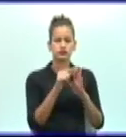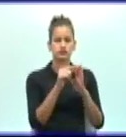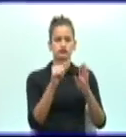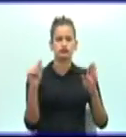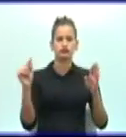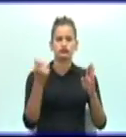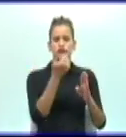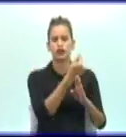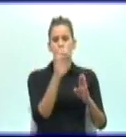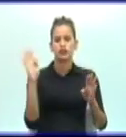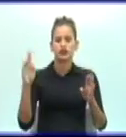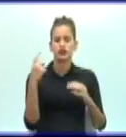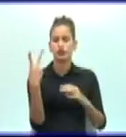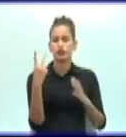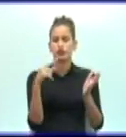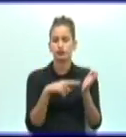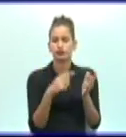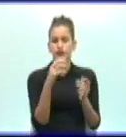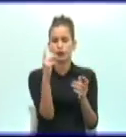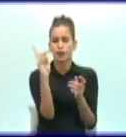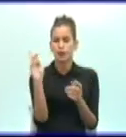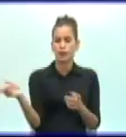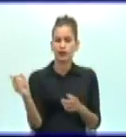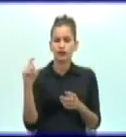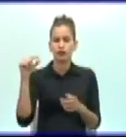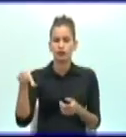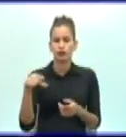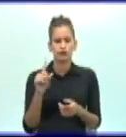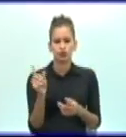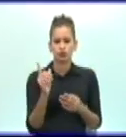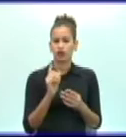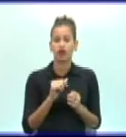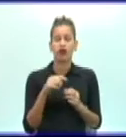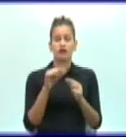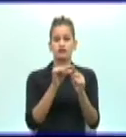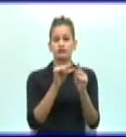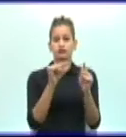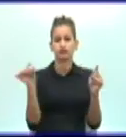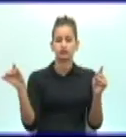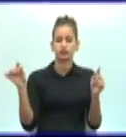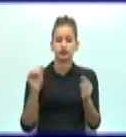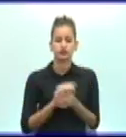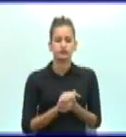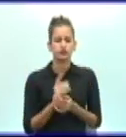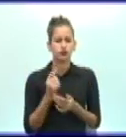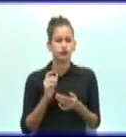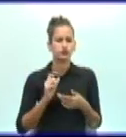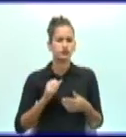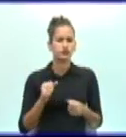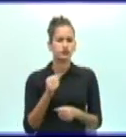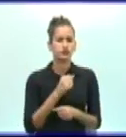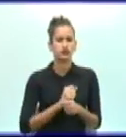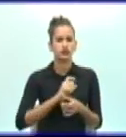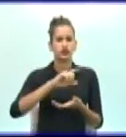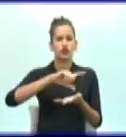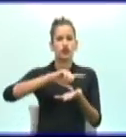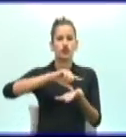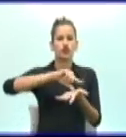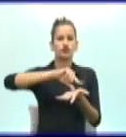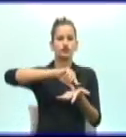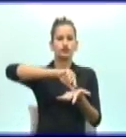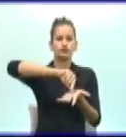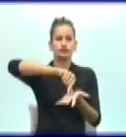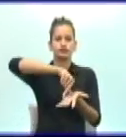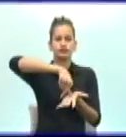dos puntos P y Q que no están sobre el segmento. Ahora voy a utilizar el compás y haciendo